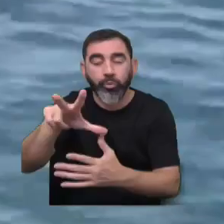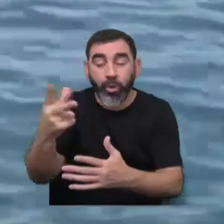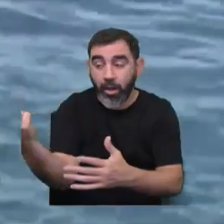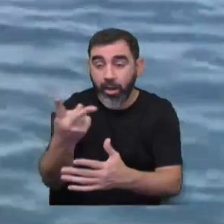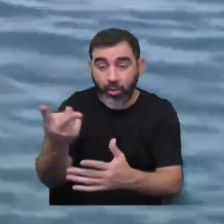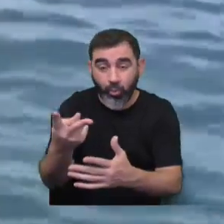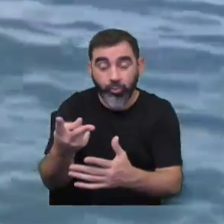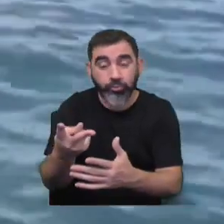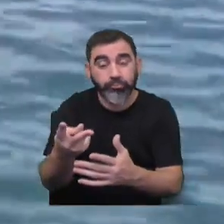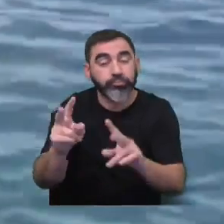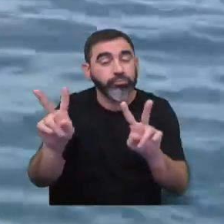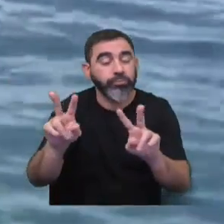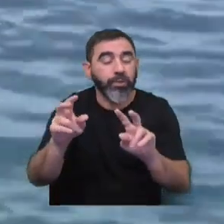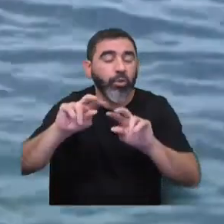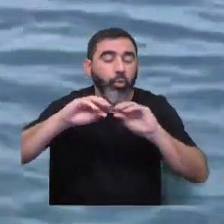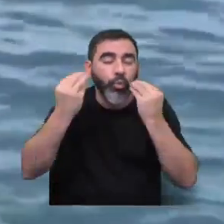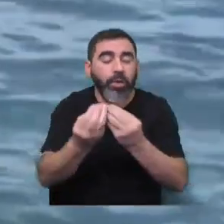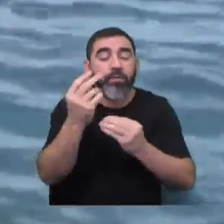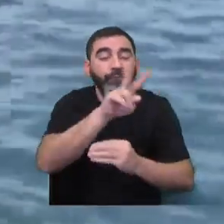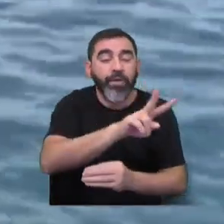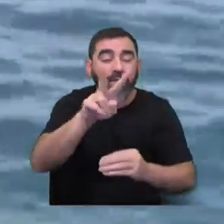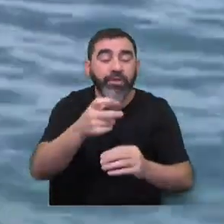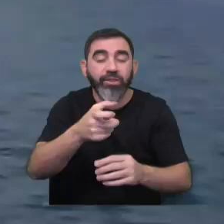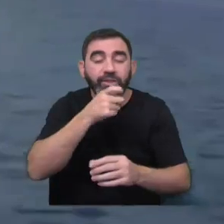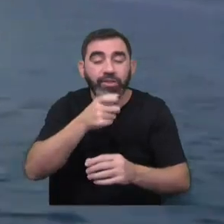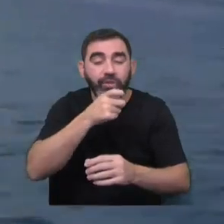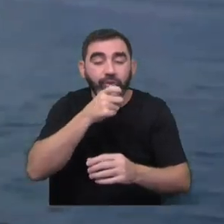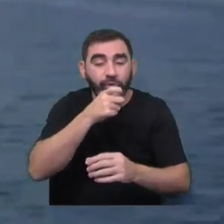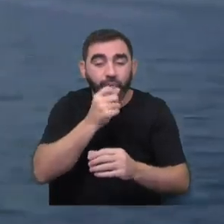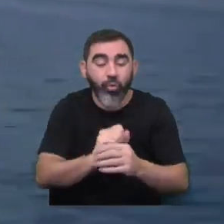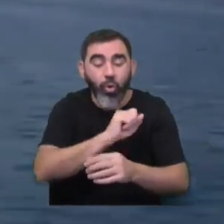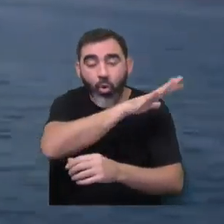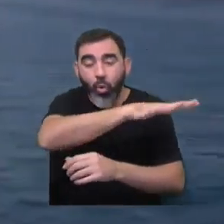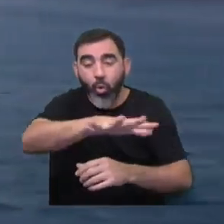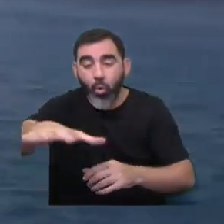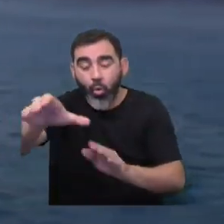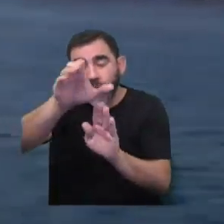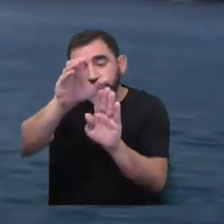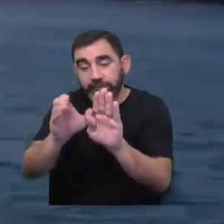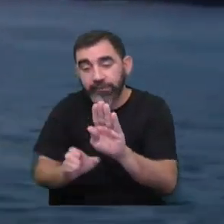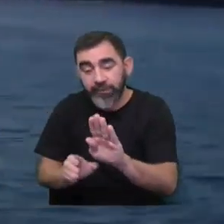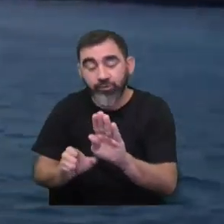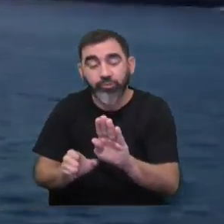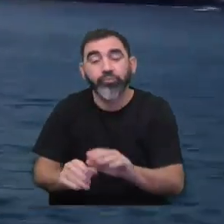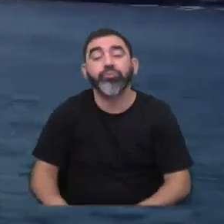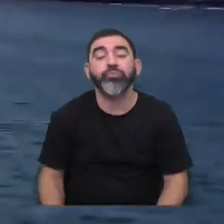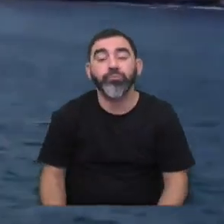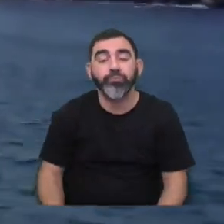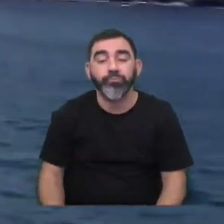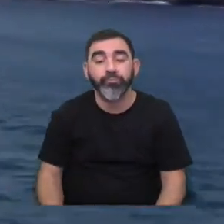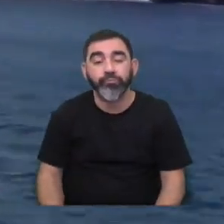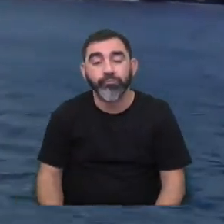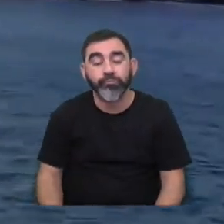forman parte de un conjunto de 22 formaciones rocosas que emergen del Océano Atlántico en el punto más austral del territorio uruguayo.